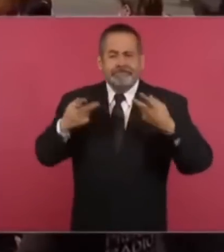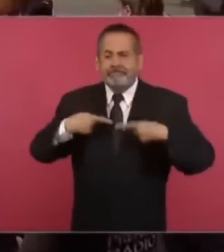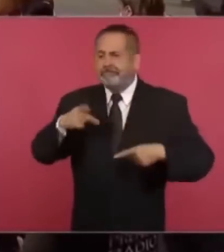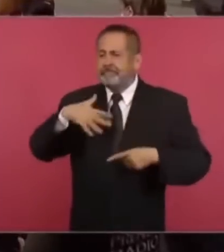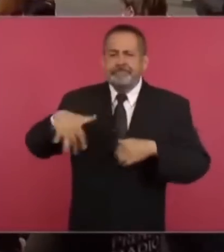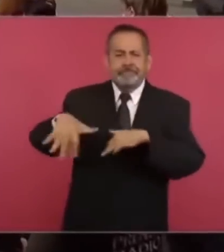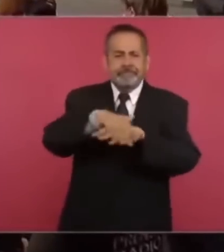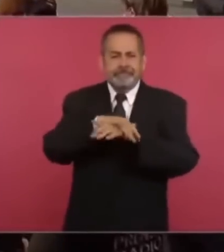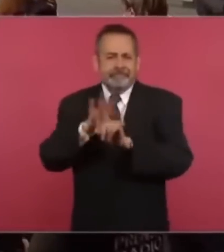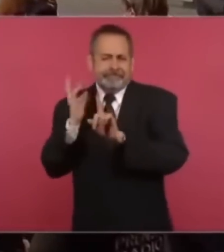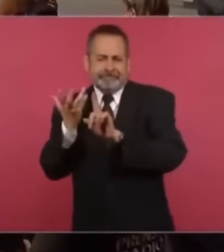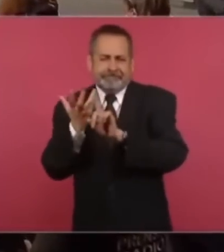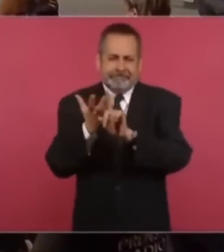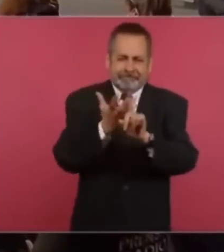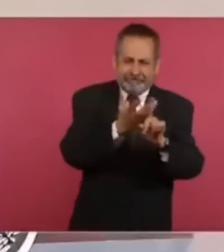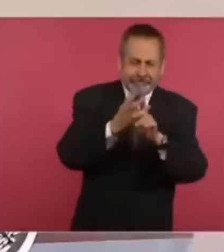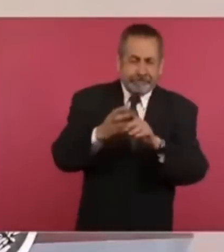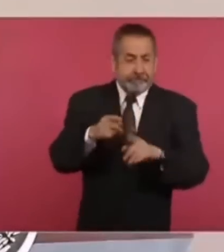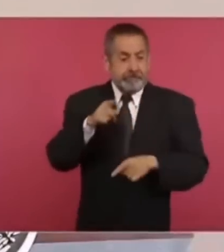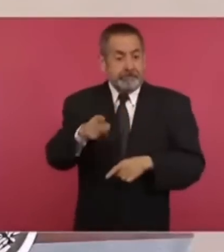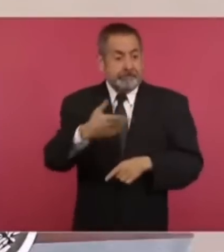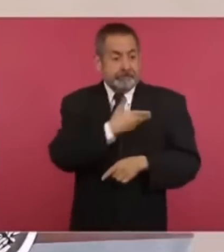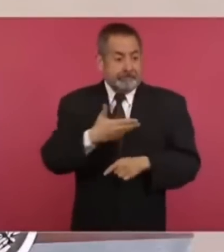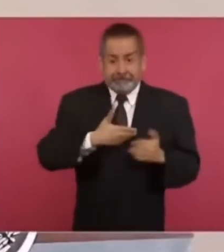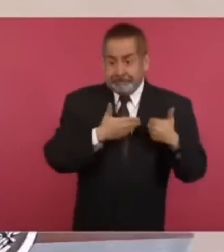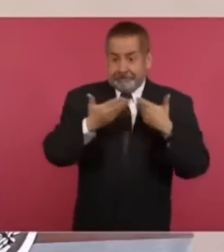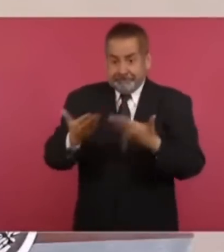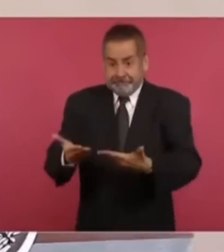cuando saben que va a llegar el